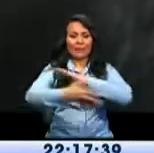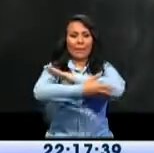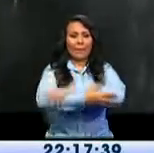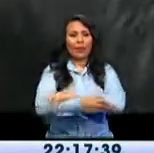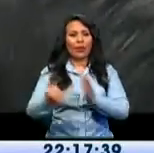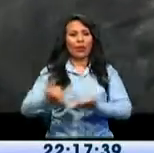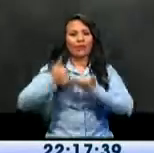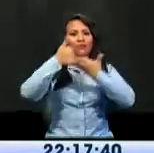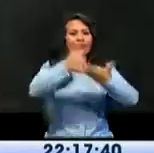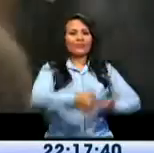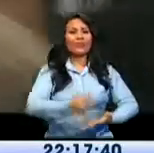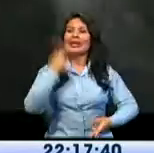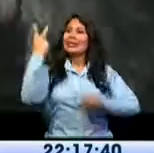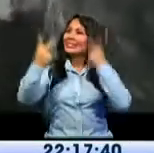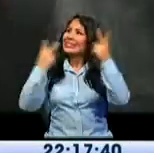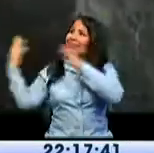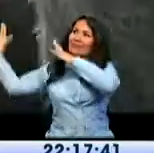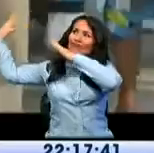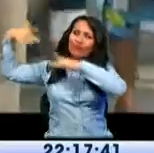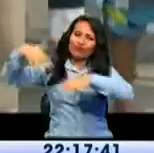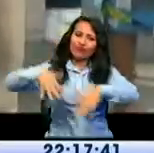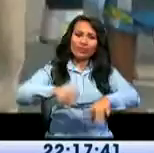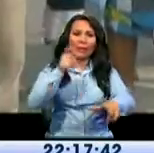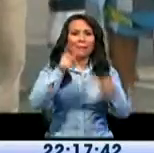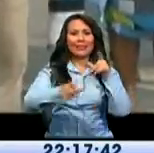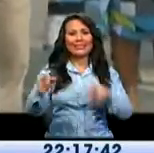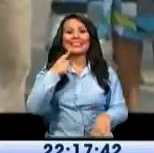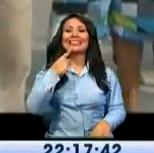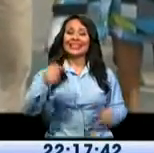turismo nacional según sus habitantes. No, la vía así tan